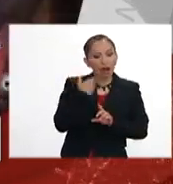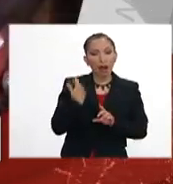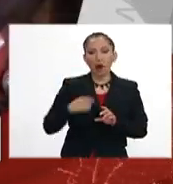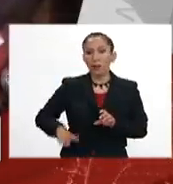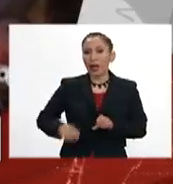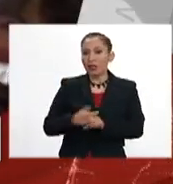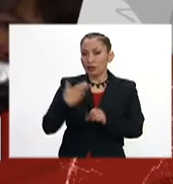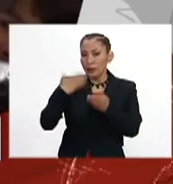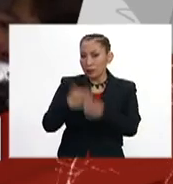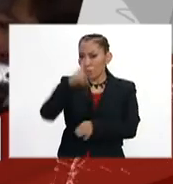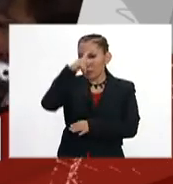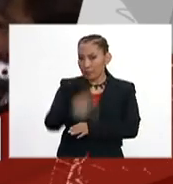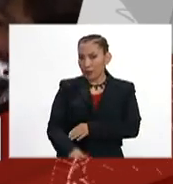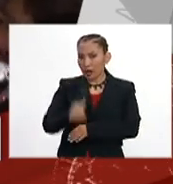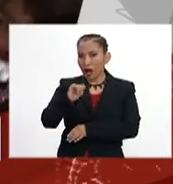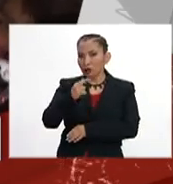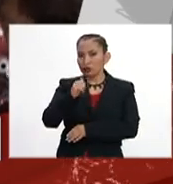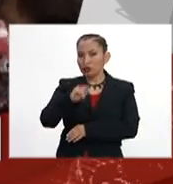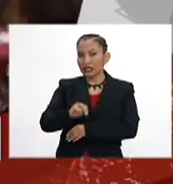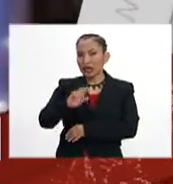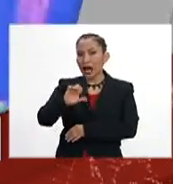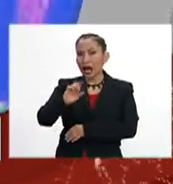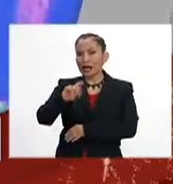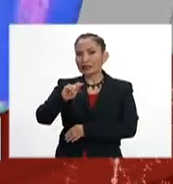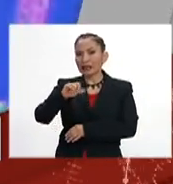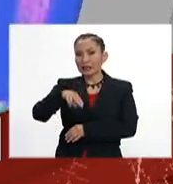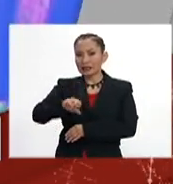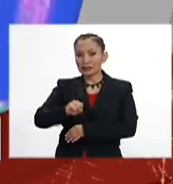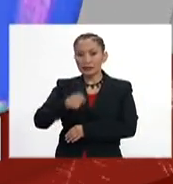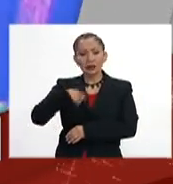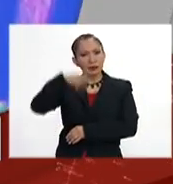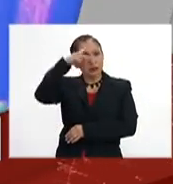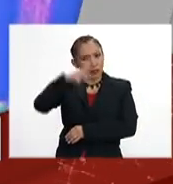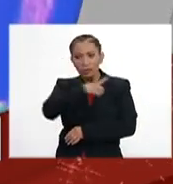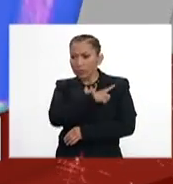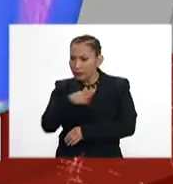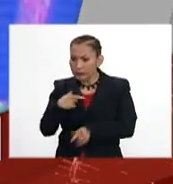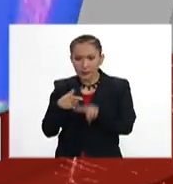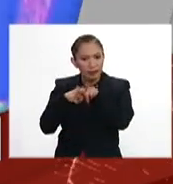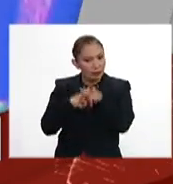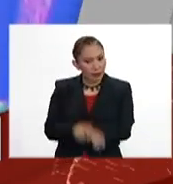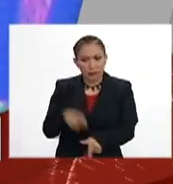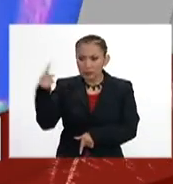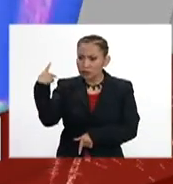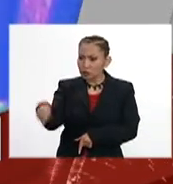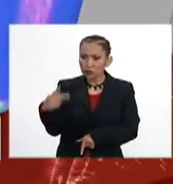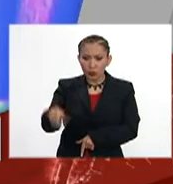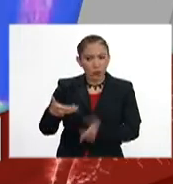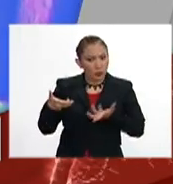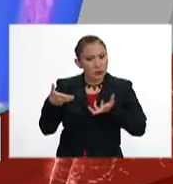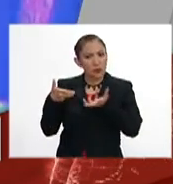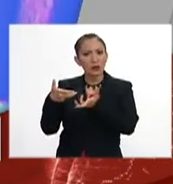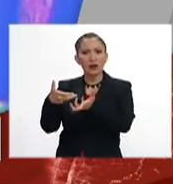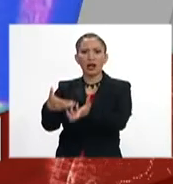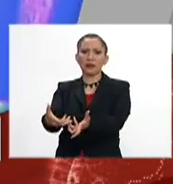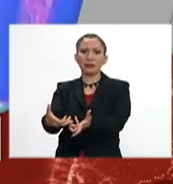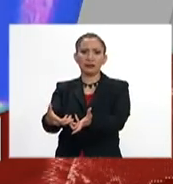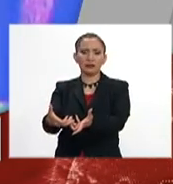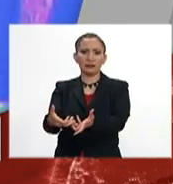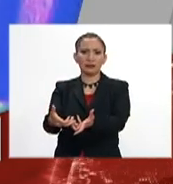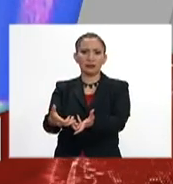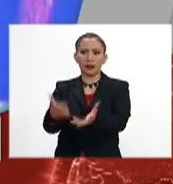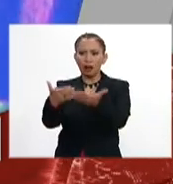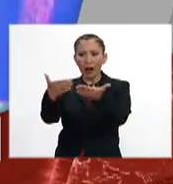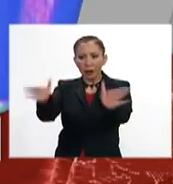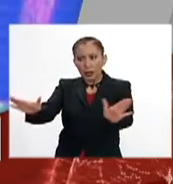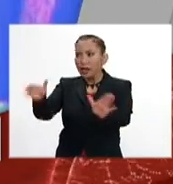gobernador del Banco de México, Agustín Carstens. México tiene que seguir sobre la vertiente de